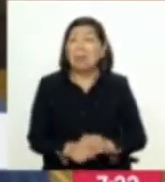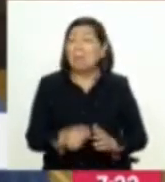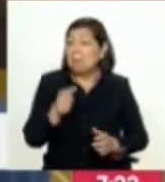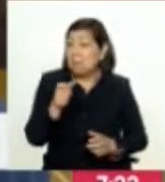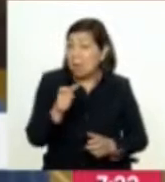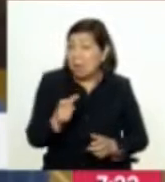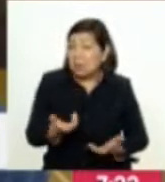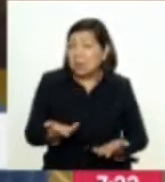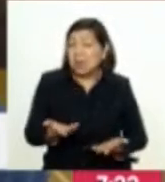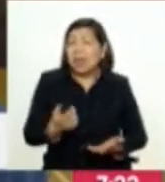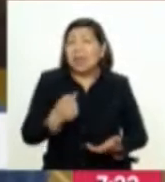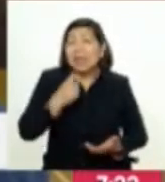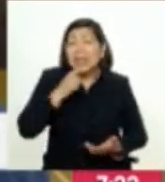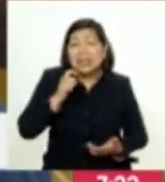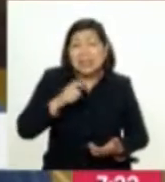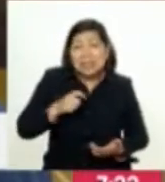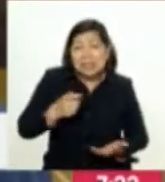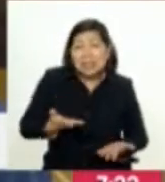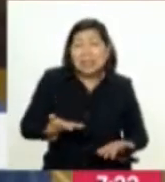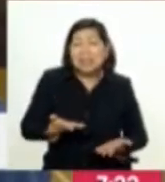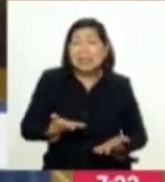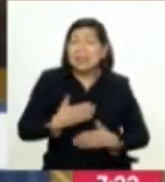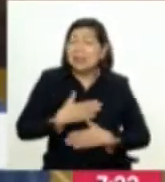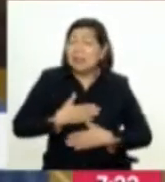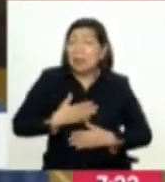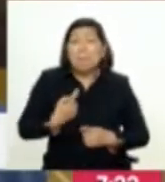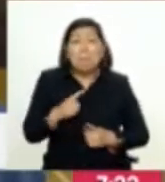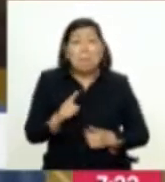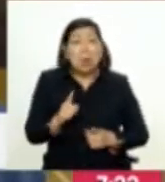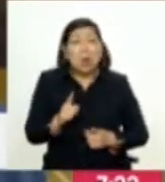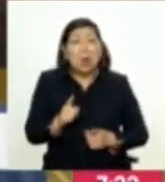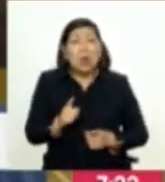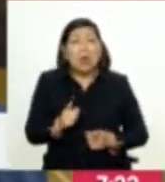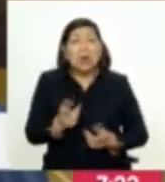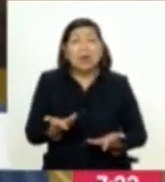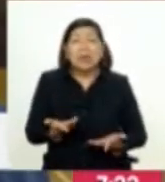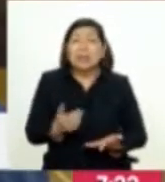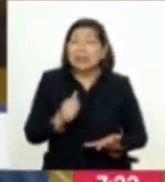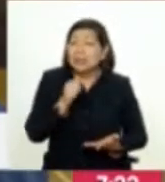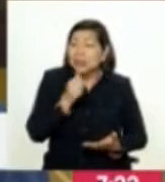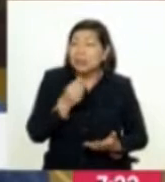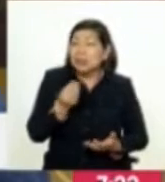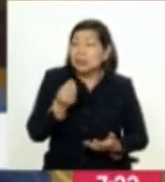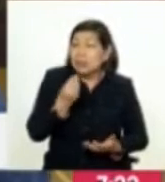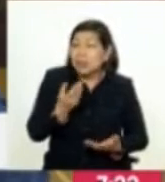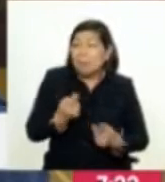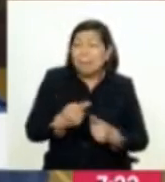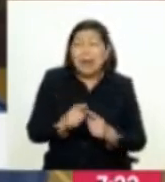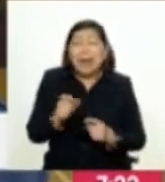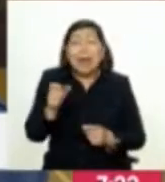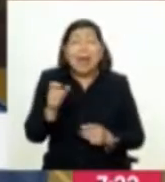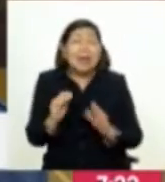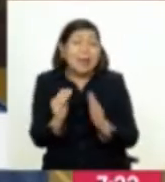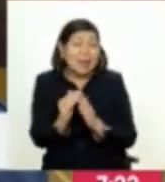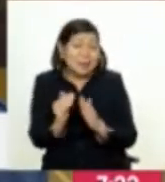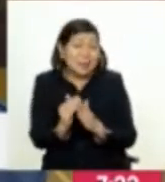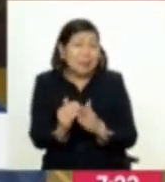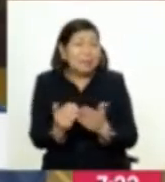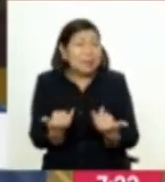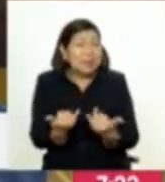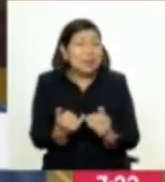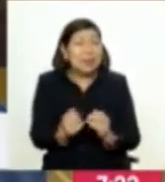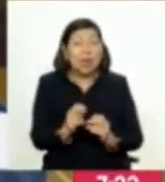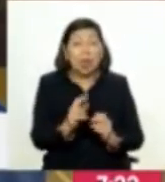monetaria, sea por necesidades básicas insatisfechas, sea por déficit calórico en el consumo de los hogares. El tema es que